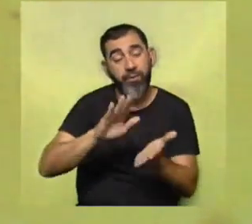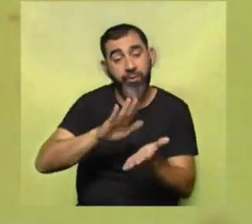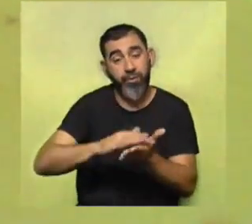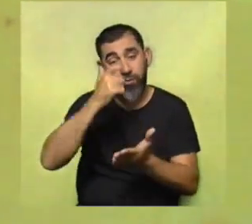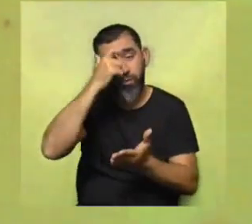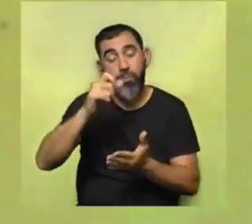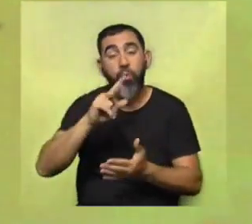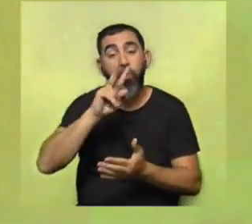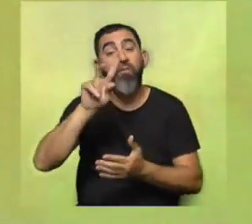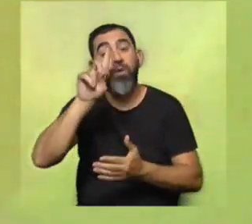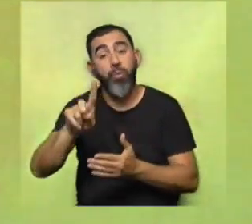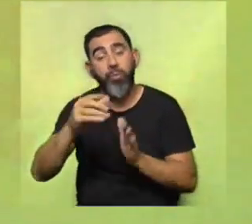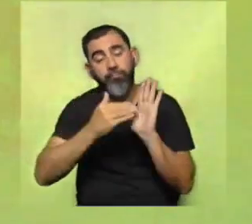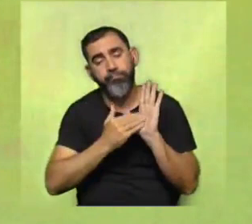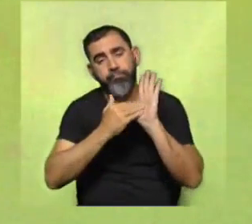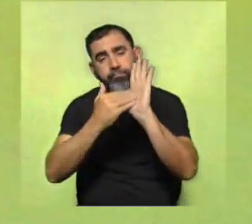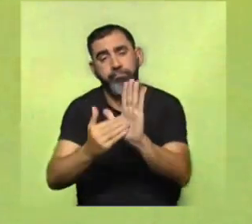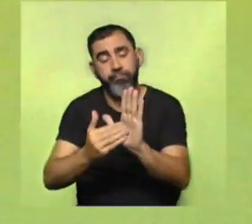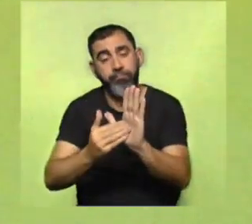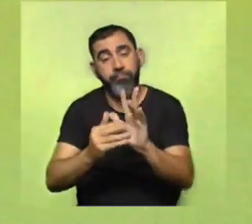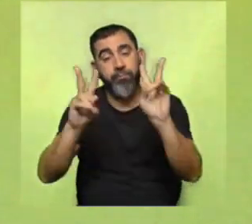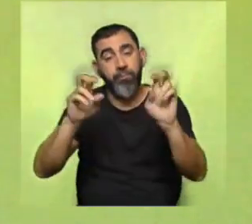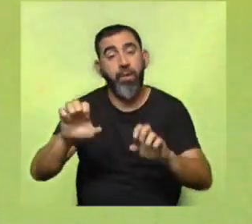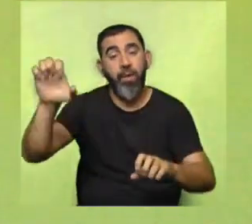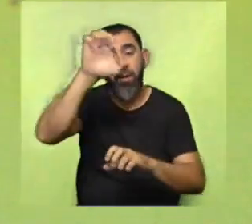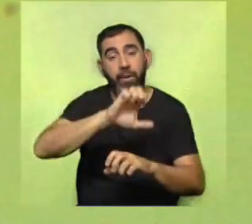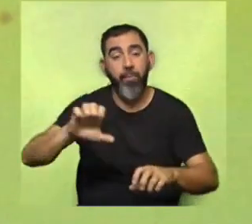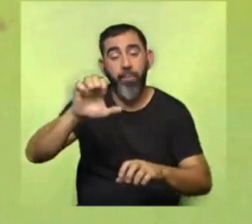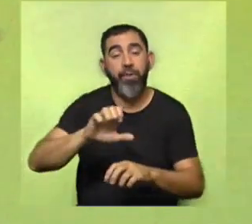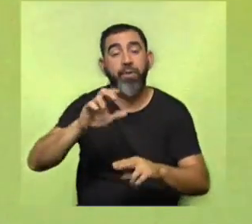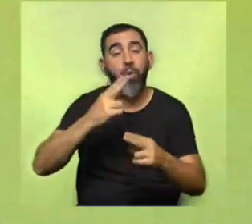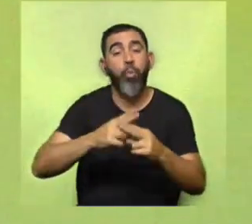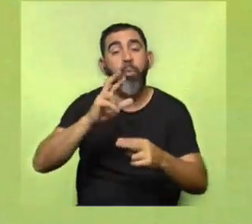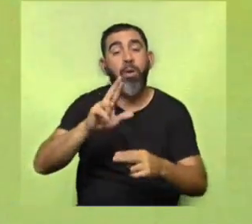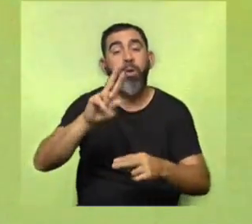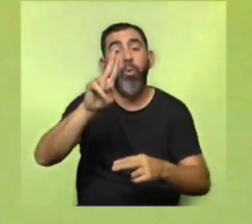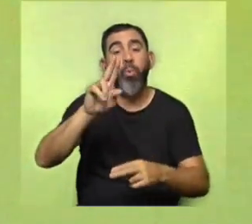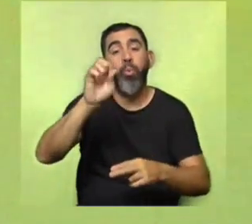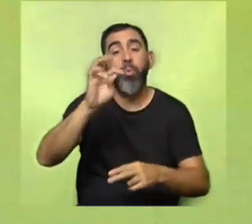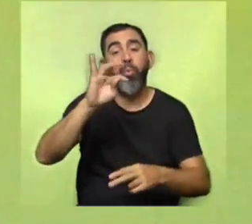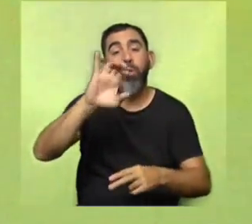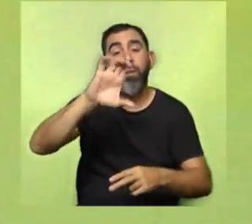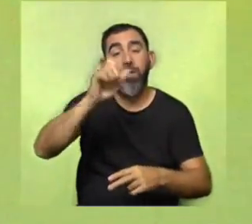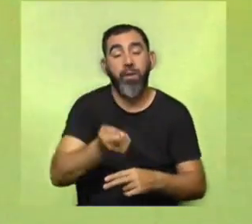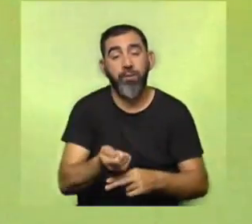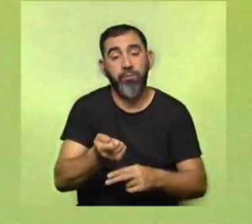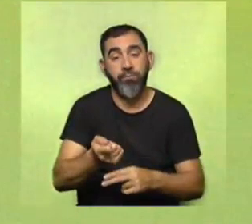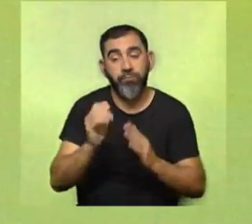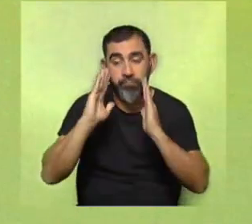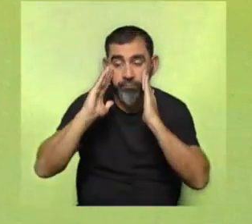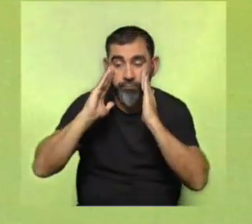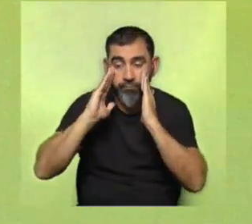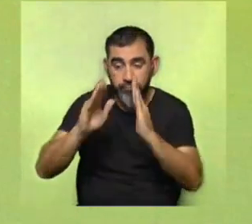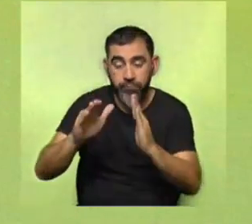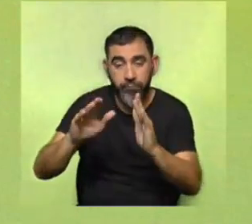del 2021 cuando les presentamos el trabajo de la empresa Rústicas, que justamente en colaboración con Inia se dedica